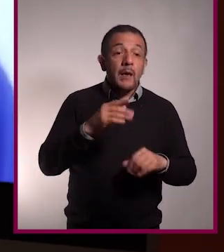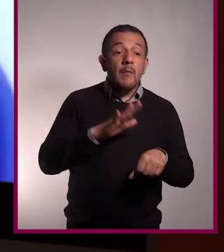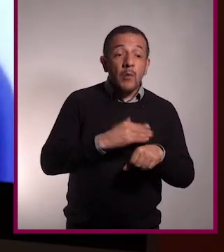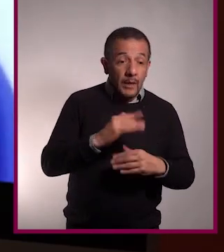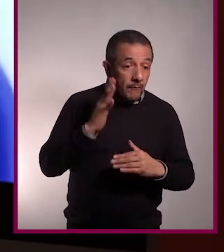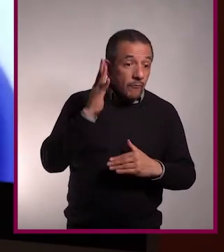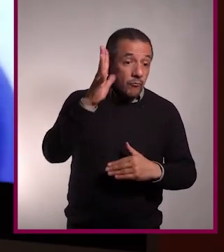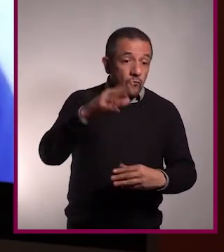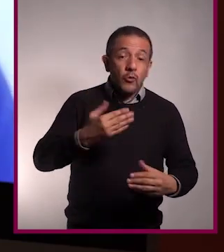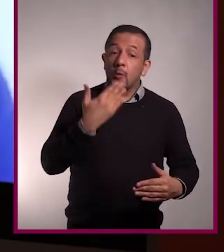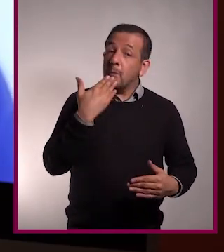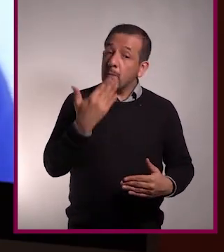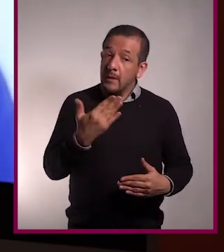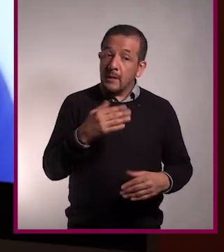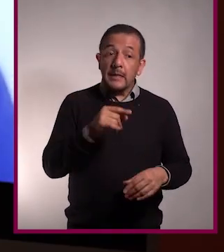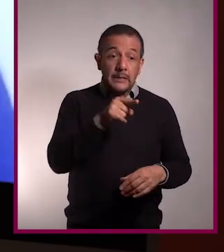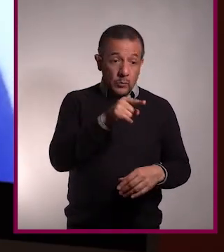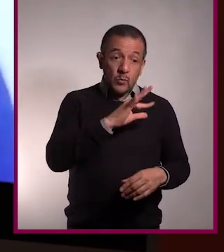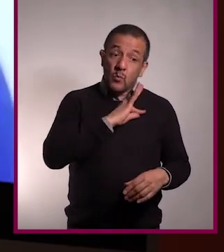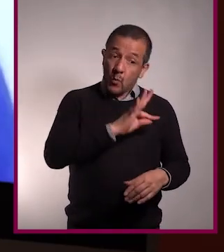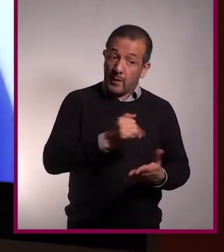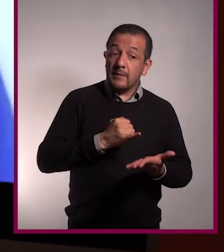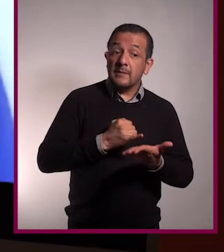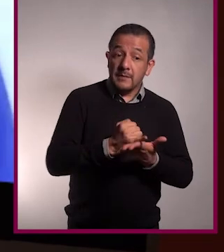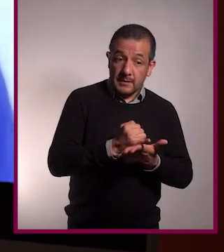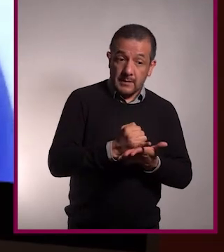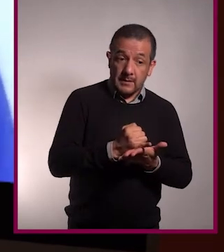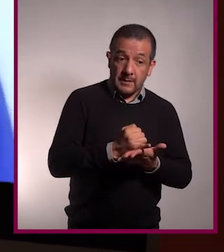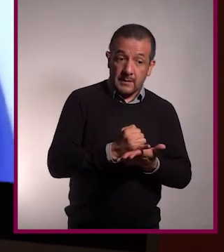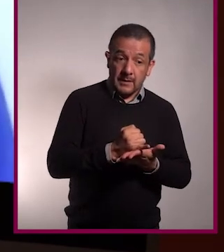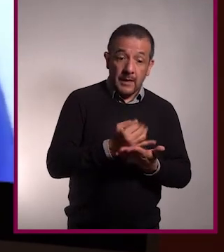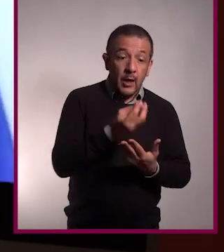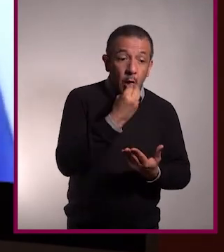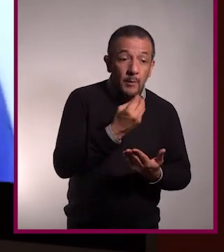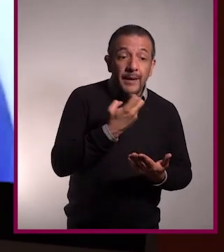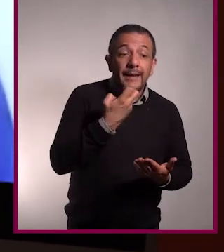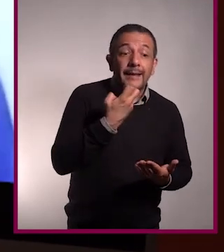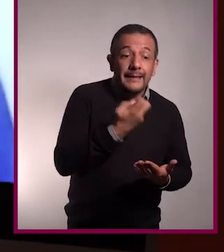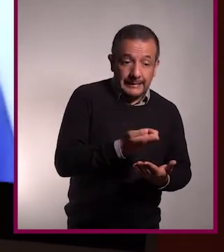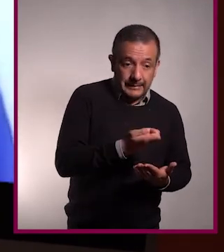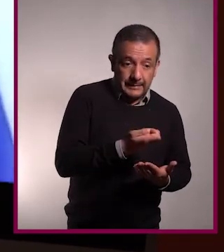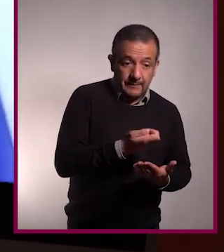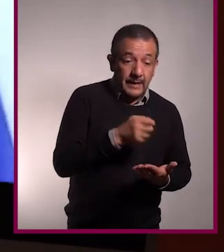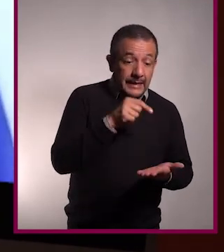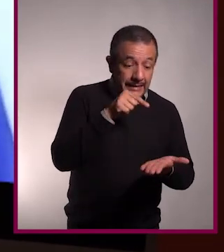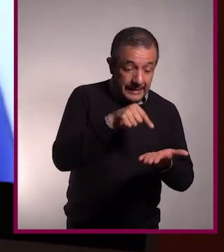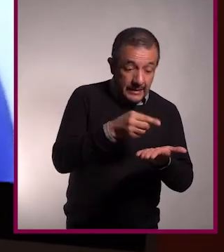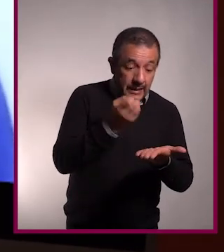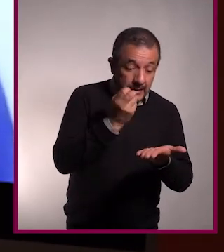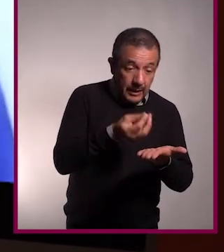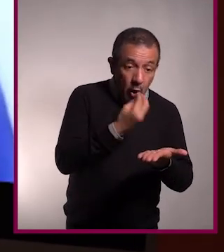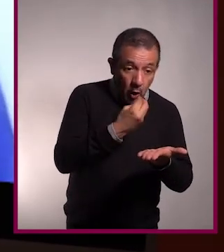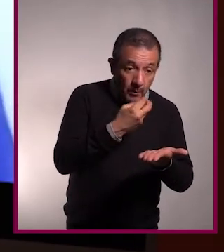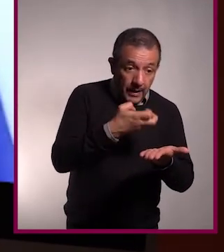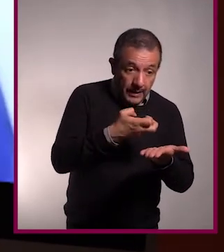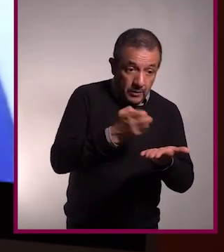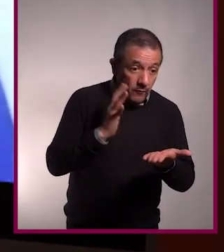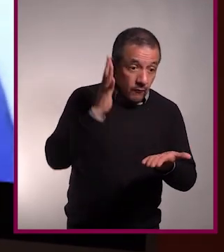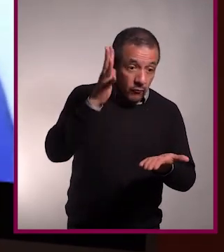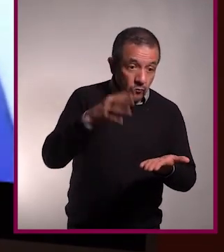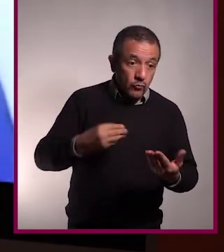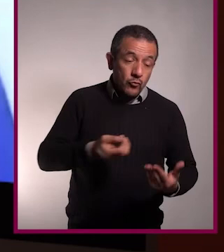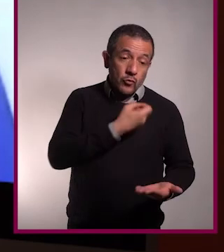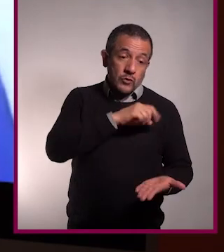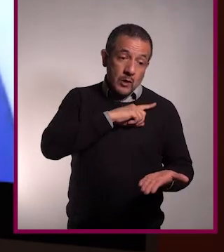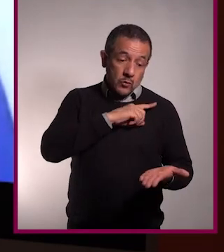que es un poco como tener este poder, saber que ustedes pueden decidir qué es lo que comen y que de eso, en gran medida, va a depender